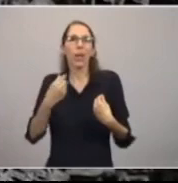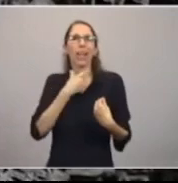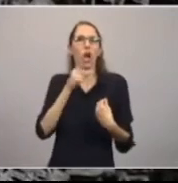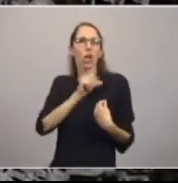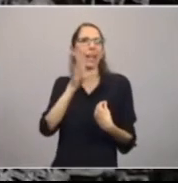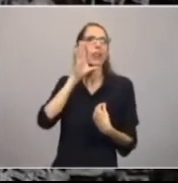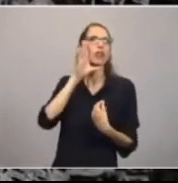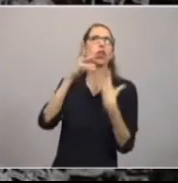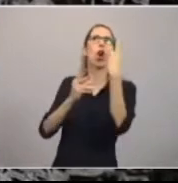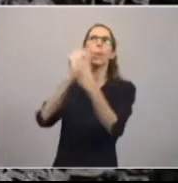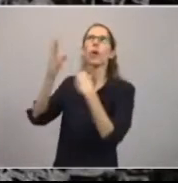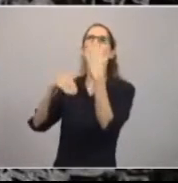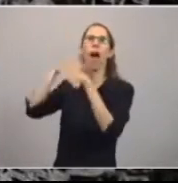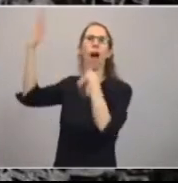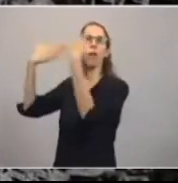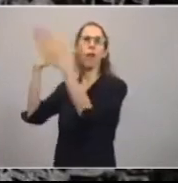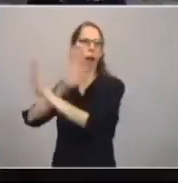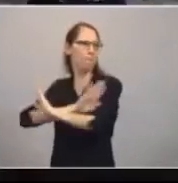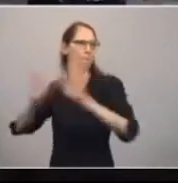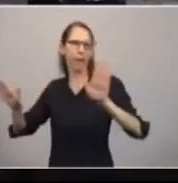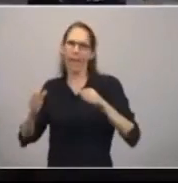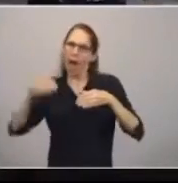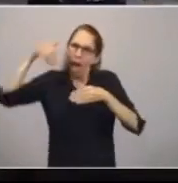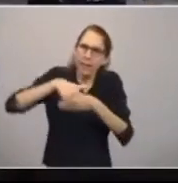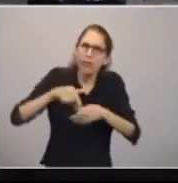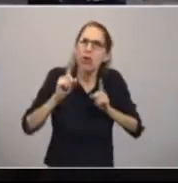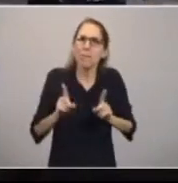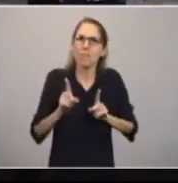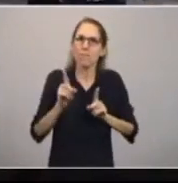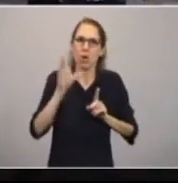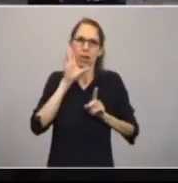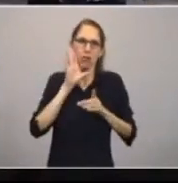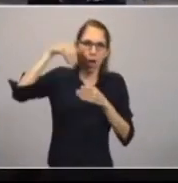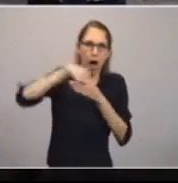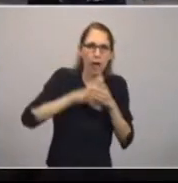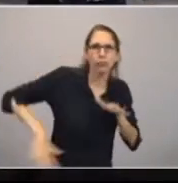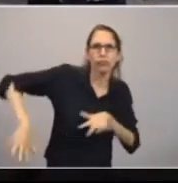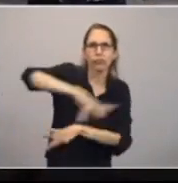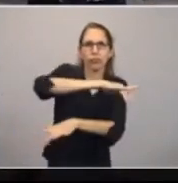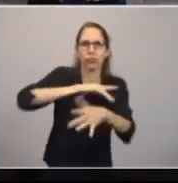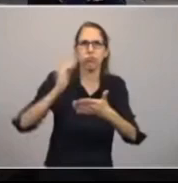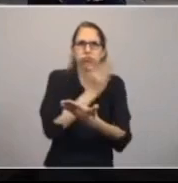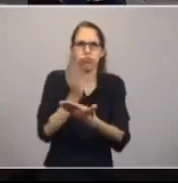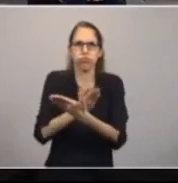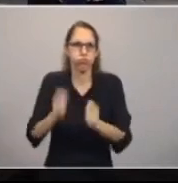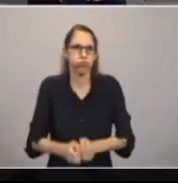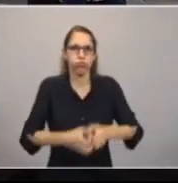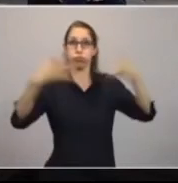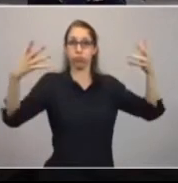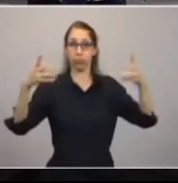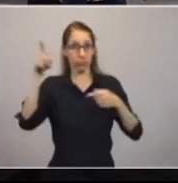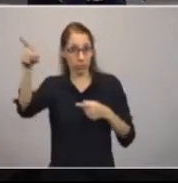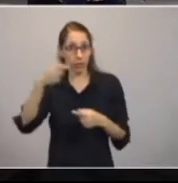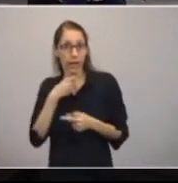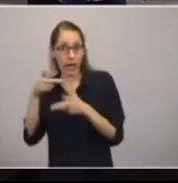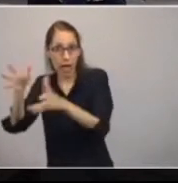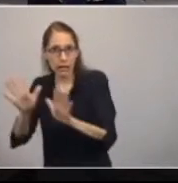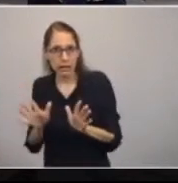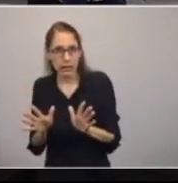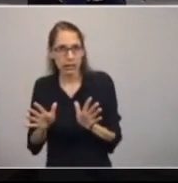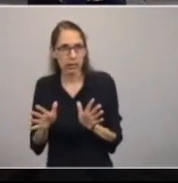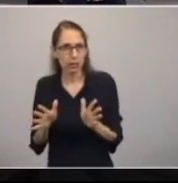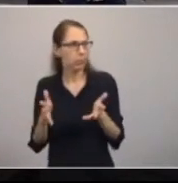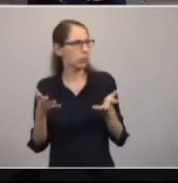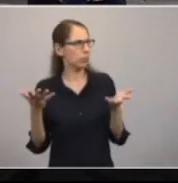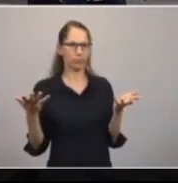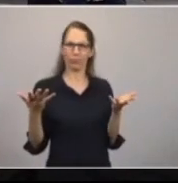industria y darle trabajo a los americanos. O sea que es raro, ¿no? Es raro, ¿no? Porque aquellos